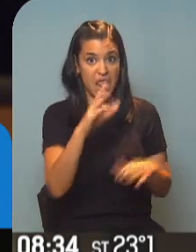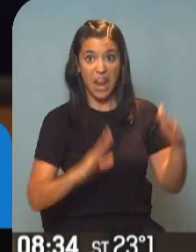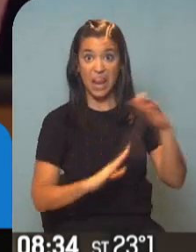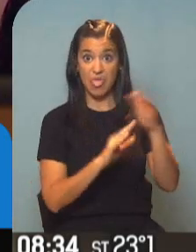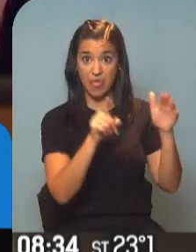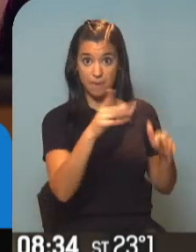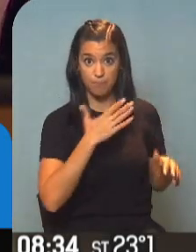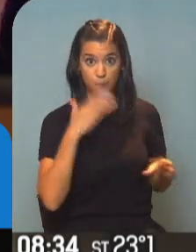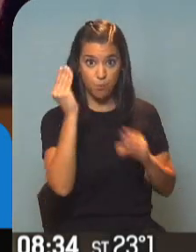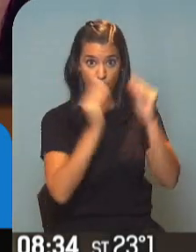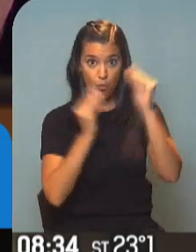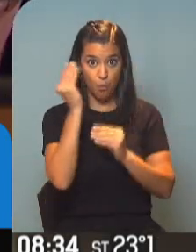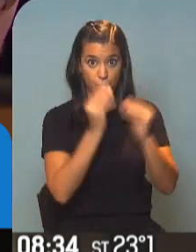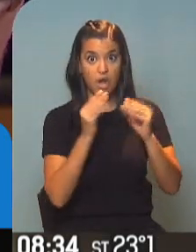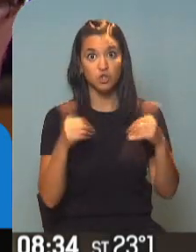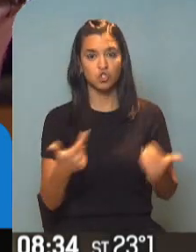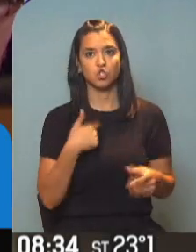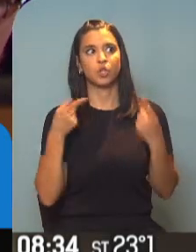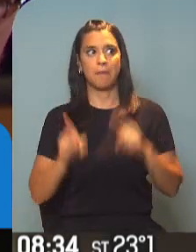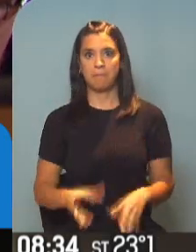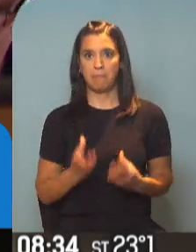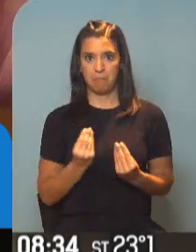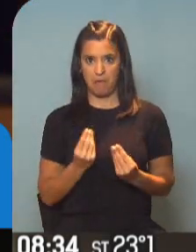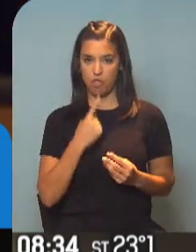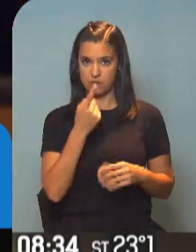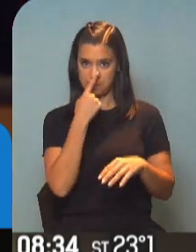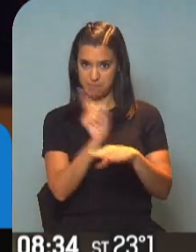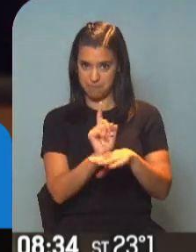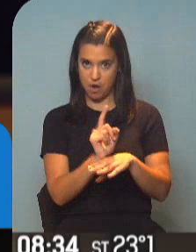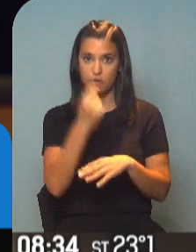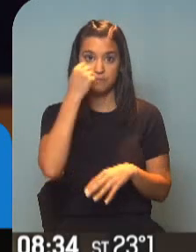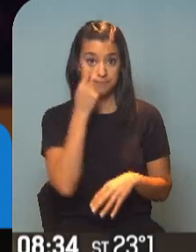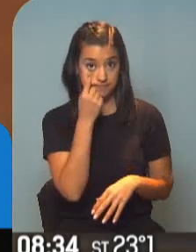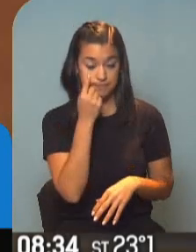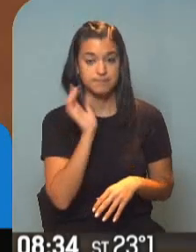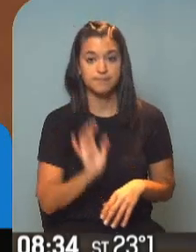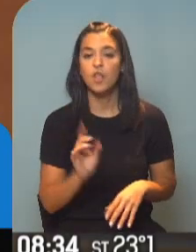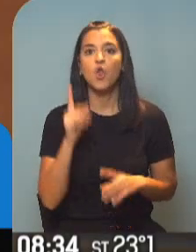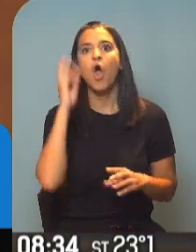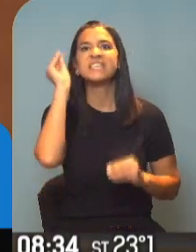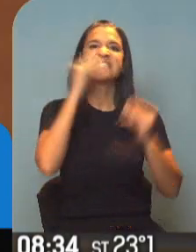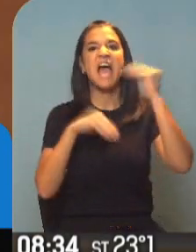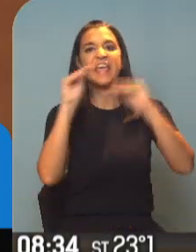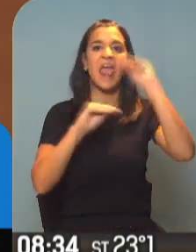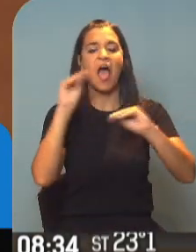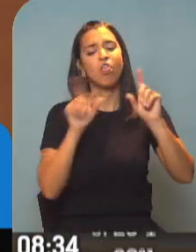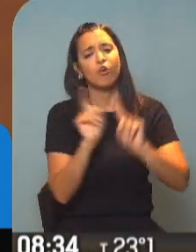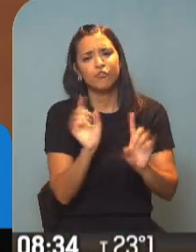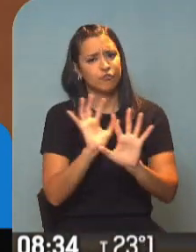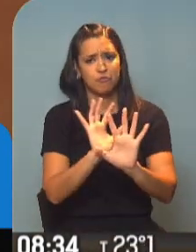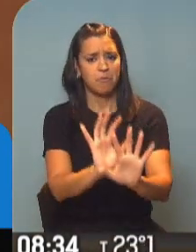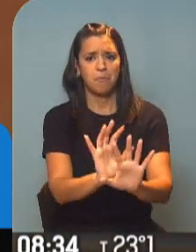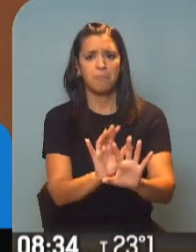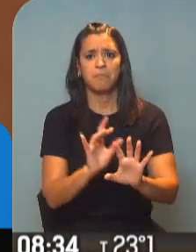esto le preocupa es justificado que yo tenga temor muy bien entonces claro o sea vamos a esperar exagerar